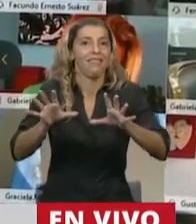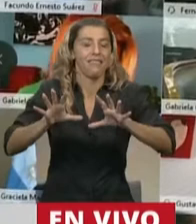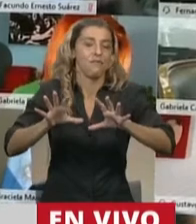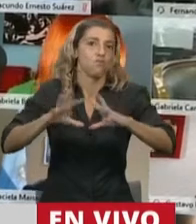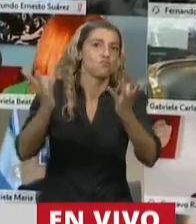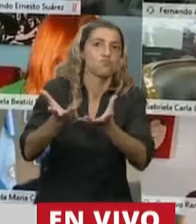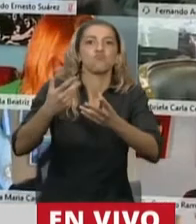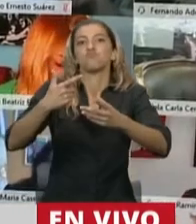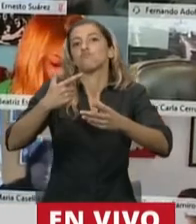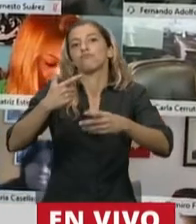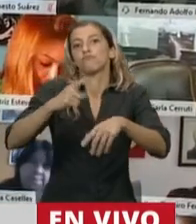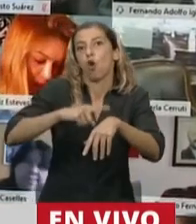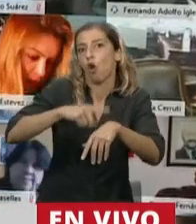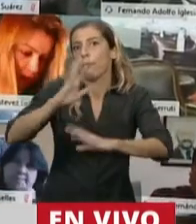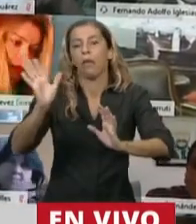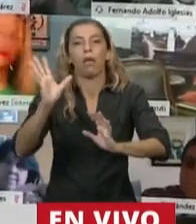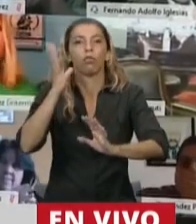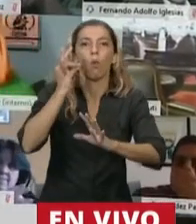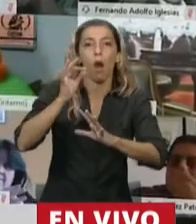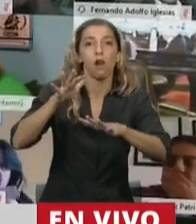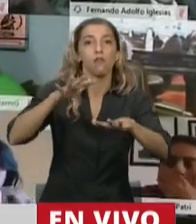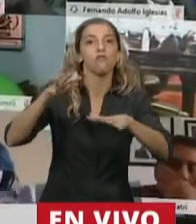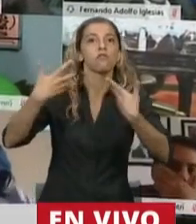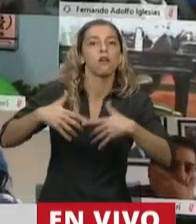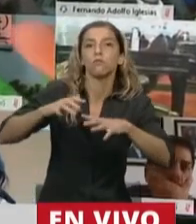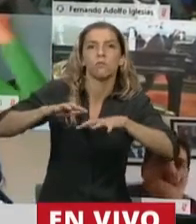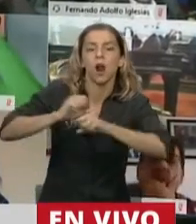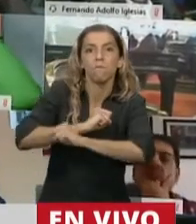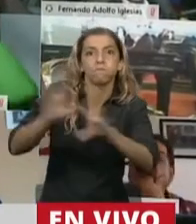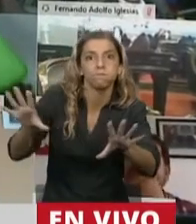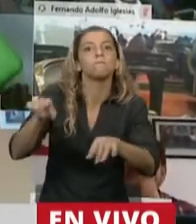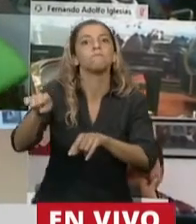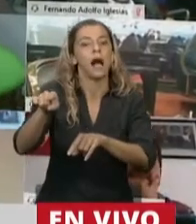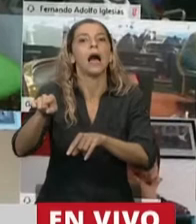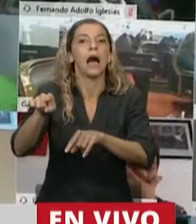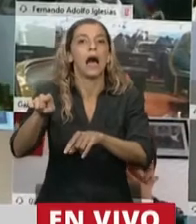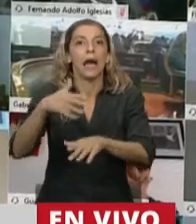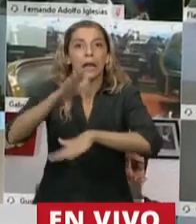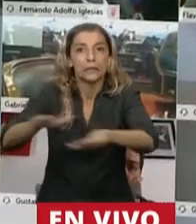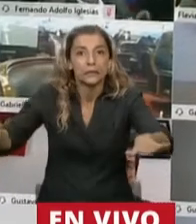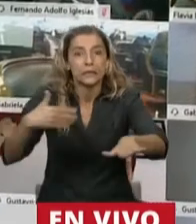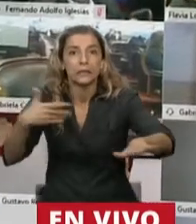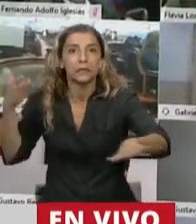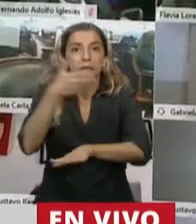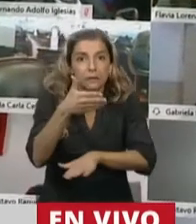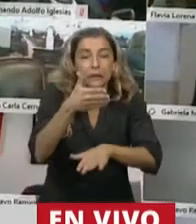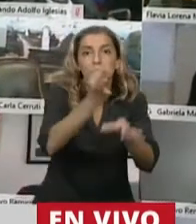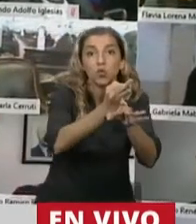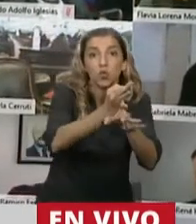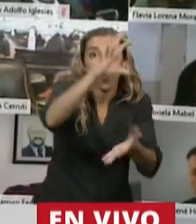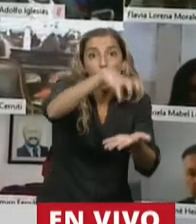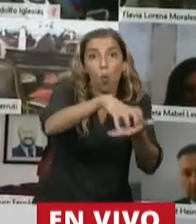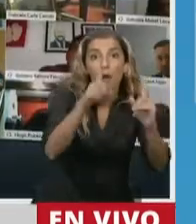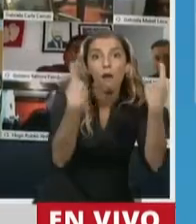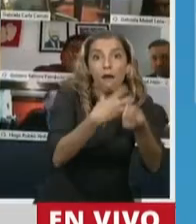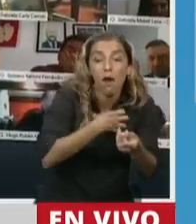que no haya docentes, sino que impida esa catástrofe la concurrencia de los chicos al aula. Y otro